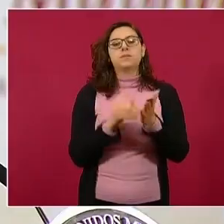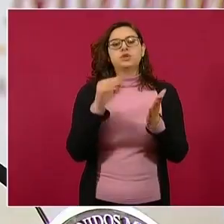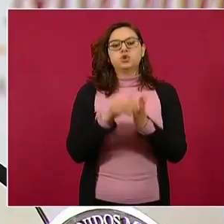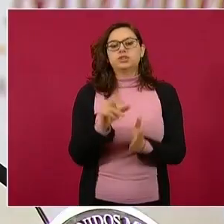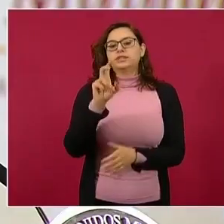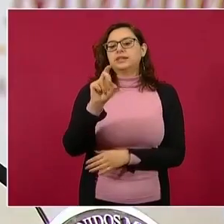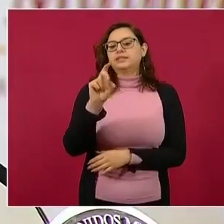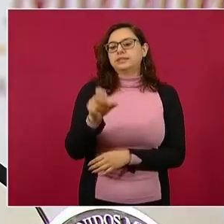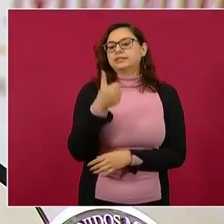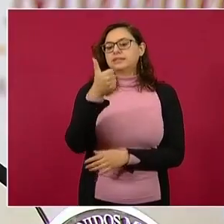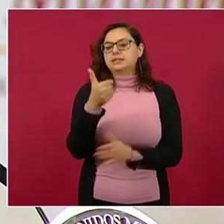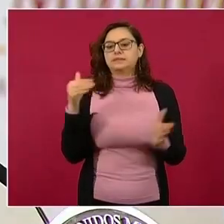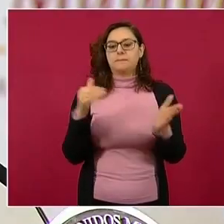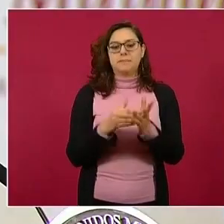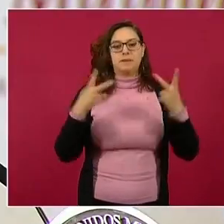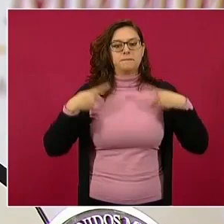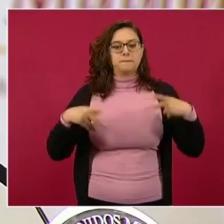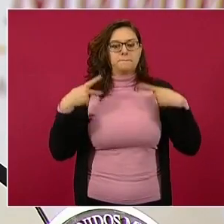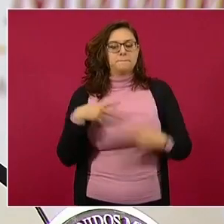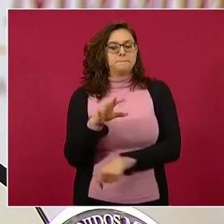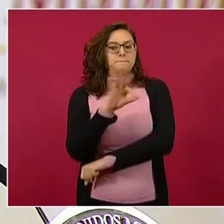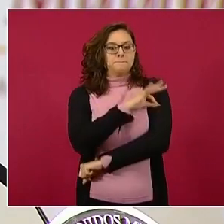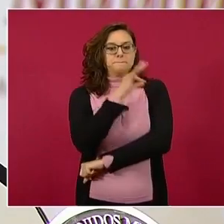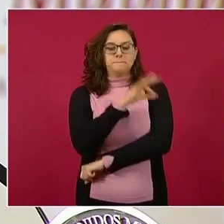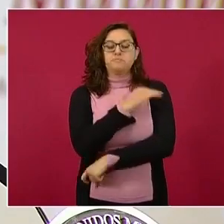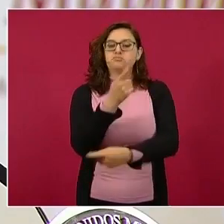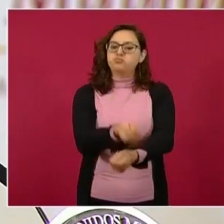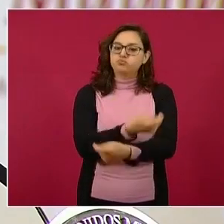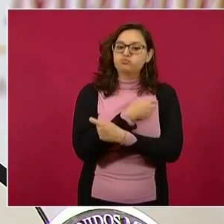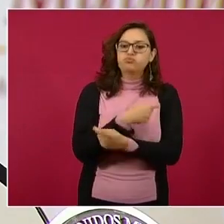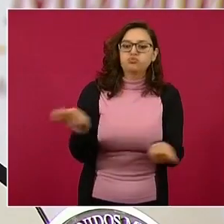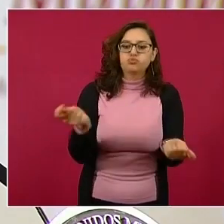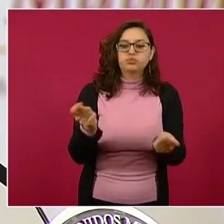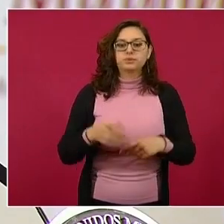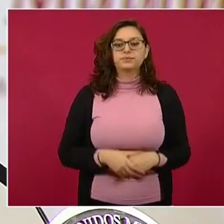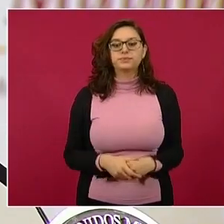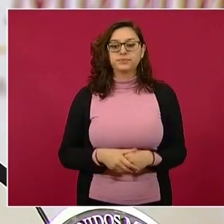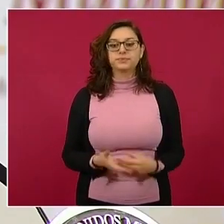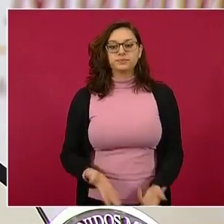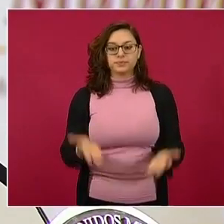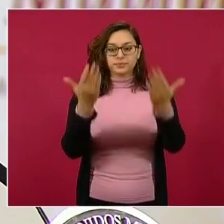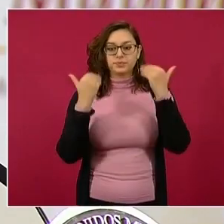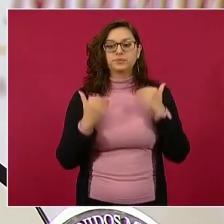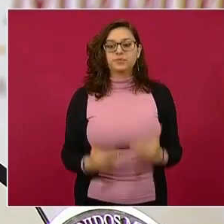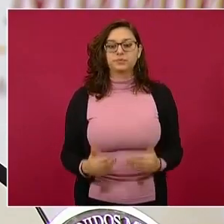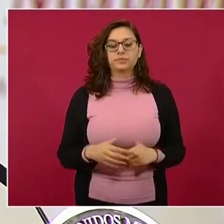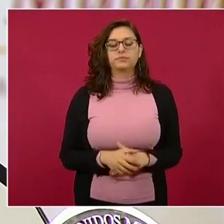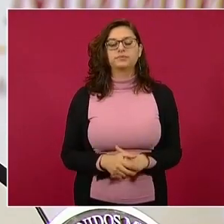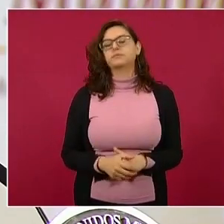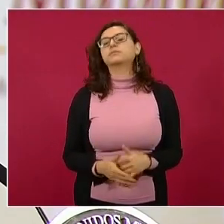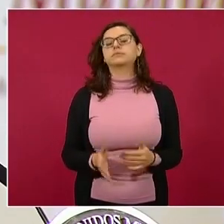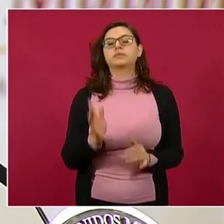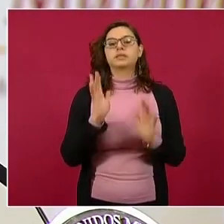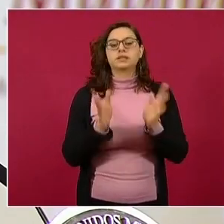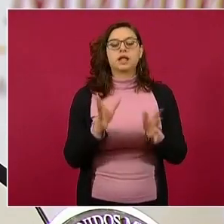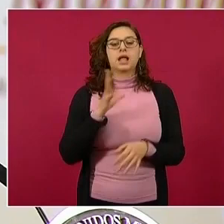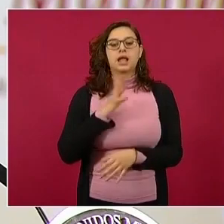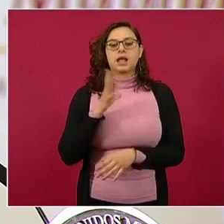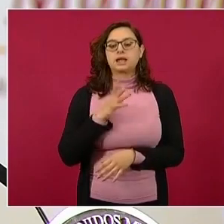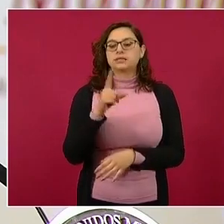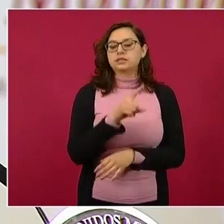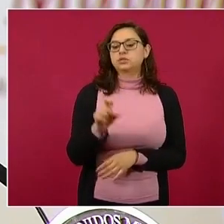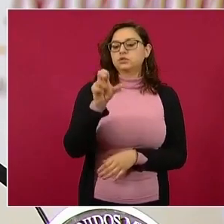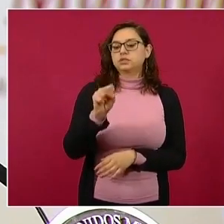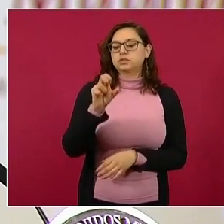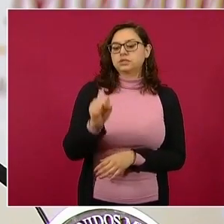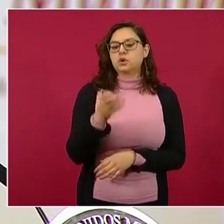1.036.000 vacunas que fueron administradas, y en la siguiente vemos que ya llevamos 164.8 millones